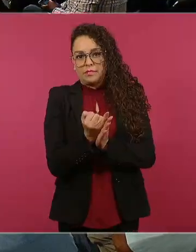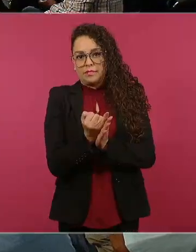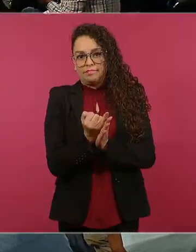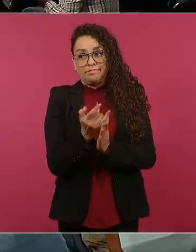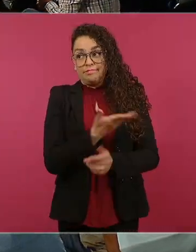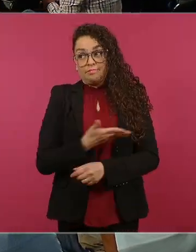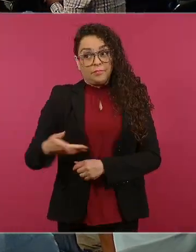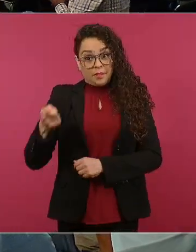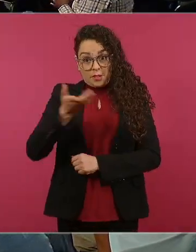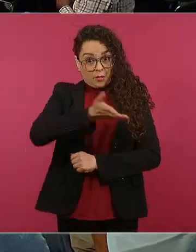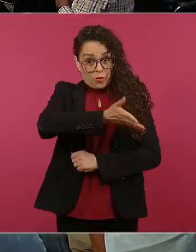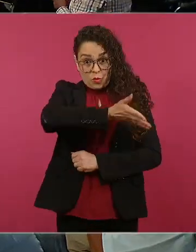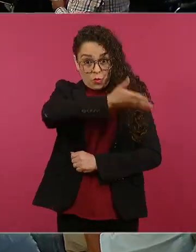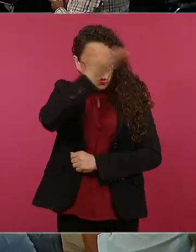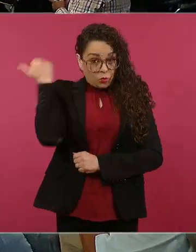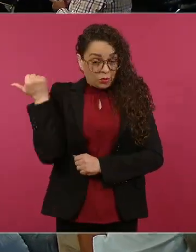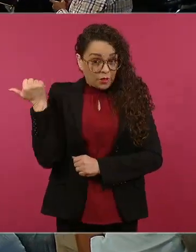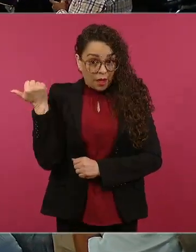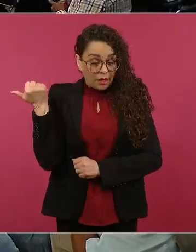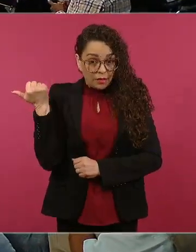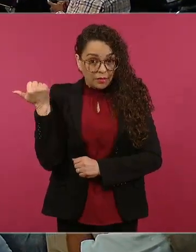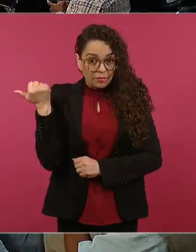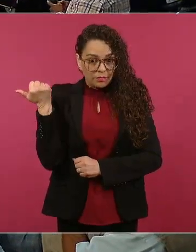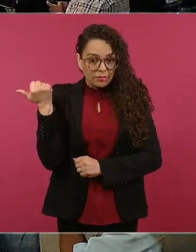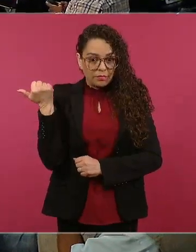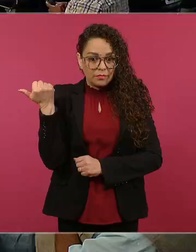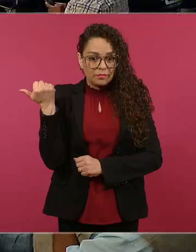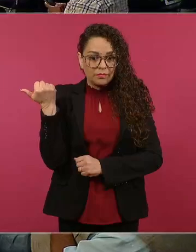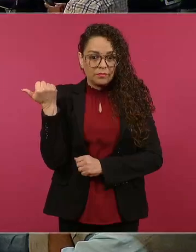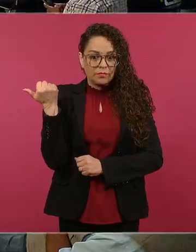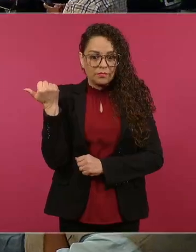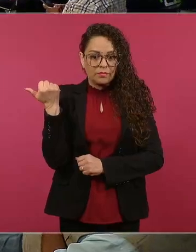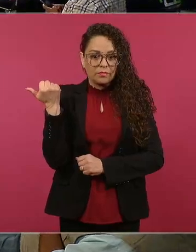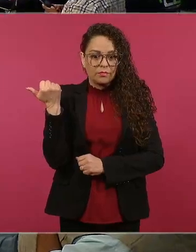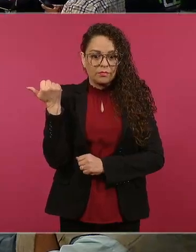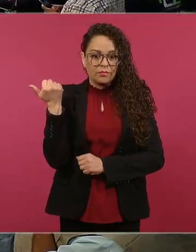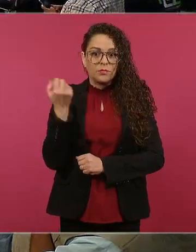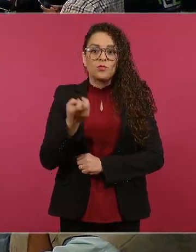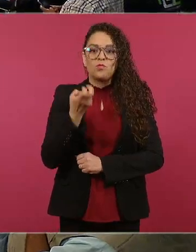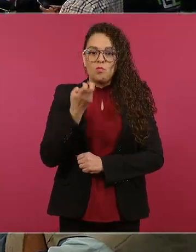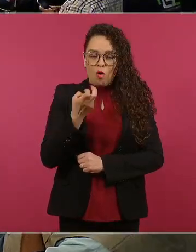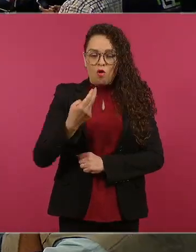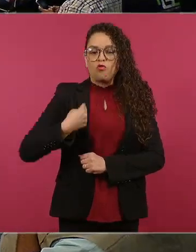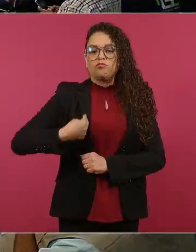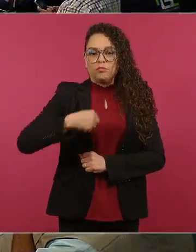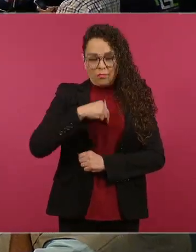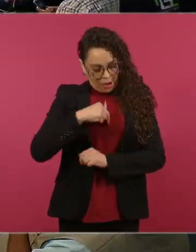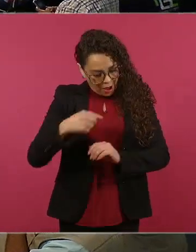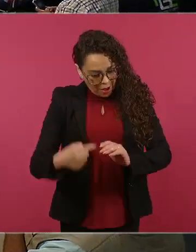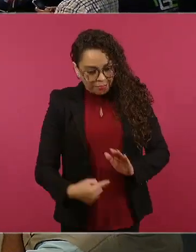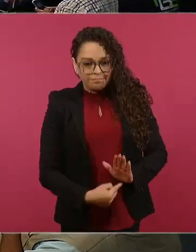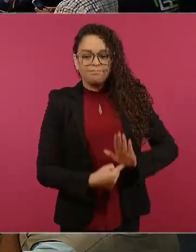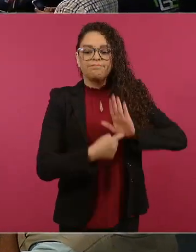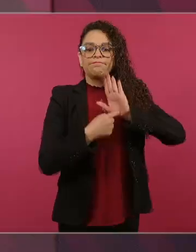Entonces, por eso dimos a conocer el video